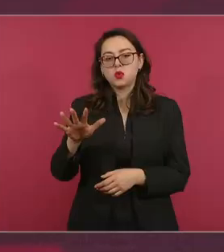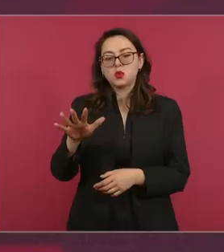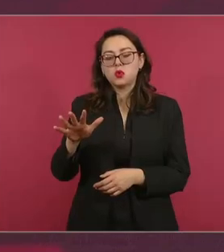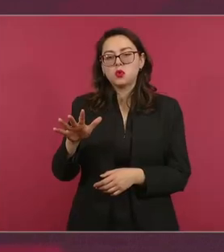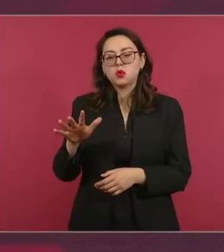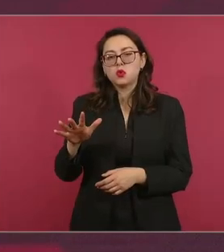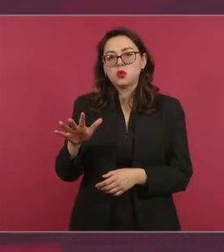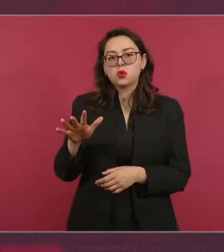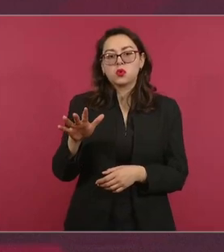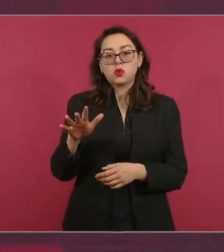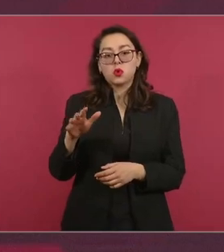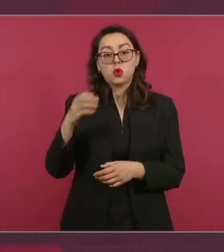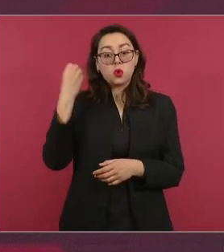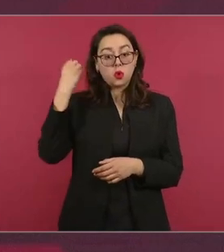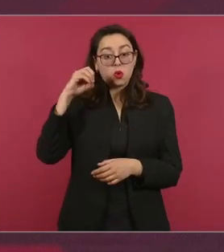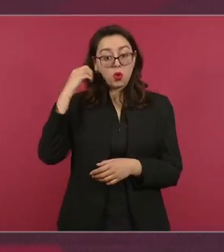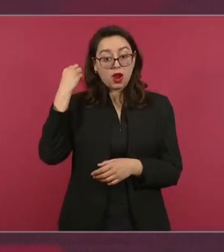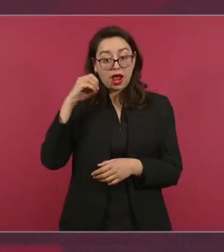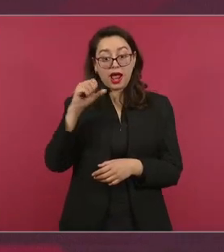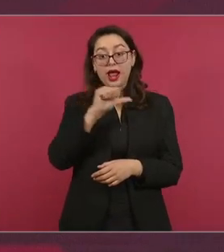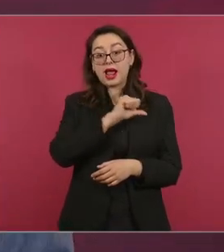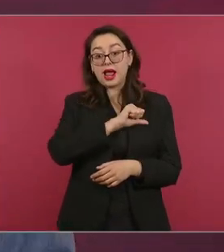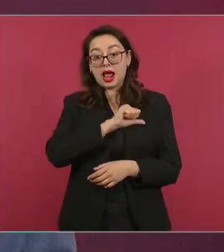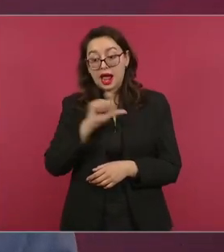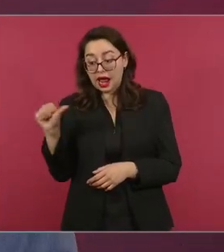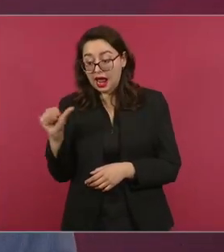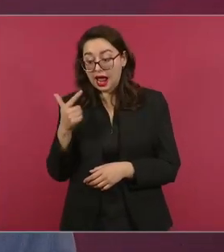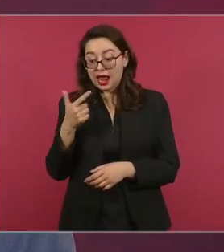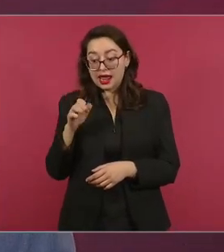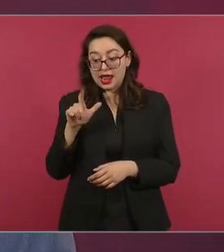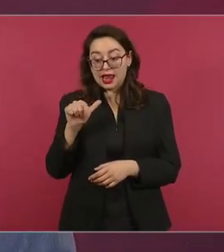poder ir de Oaxaca a Guelatao